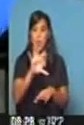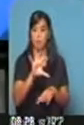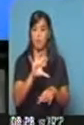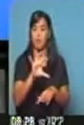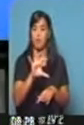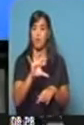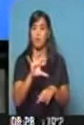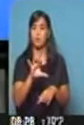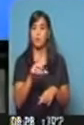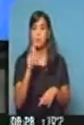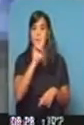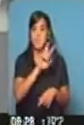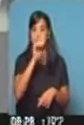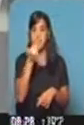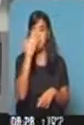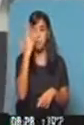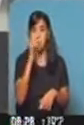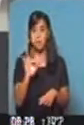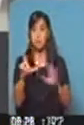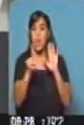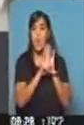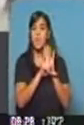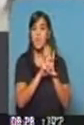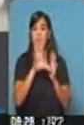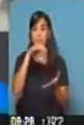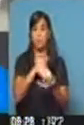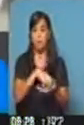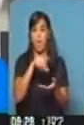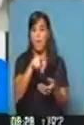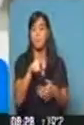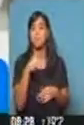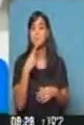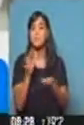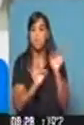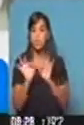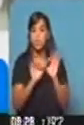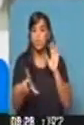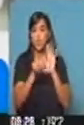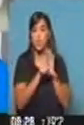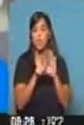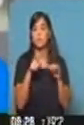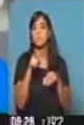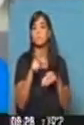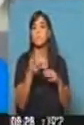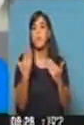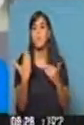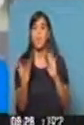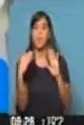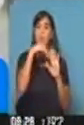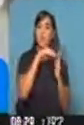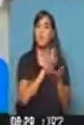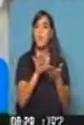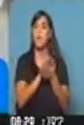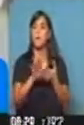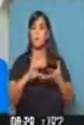el pasado 26 de marzo presentó en la legislatura provincial un proyecto de ley que modifica el código contravencional para incorporar nuevas